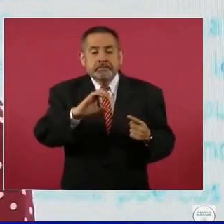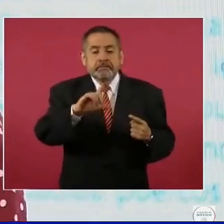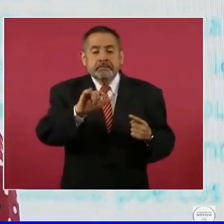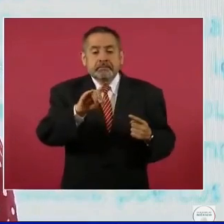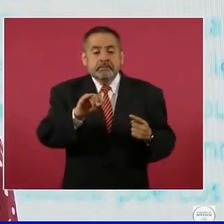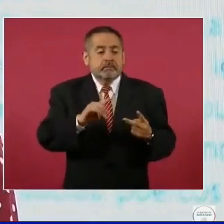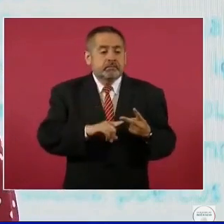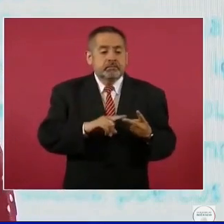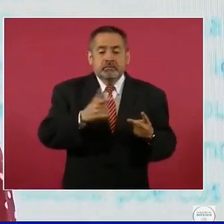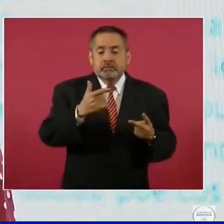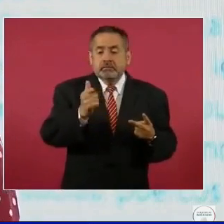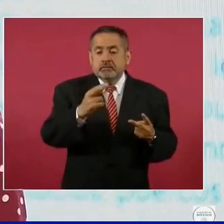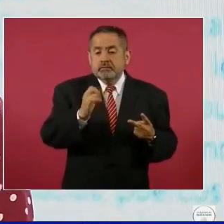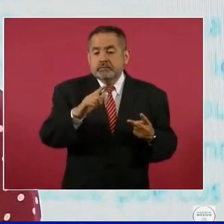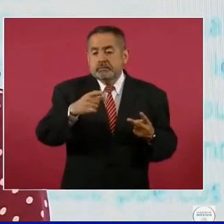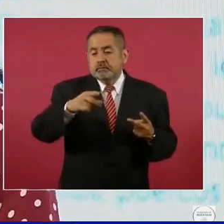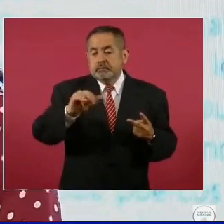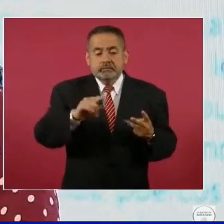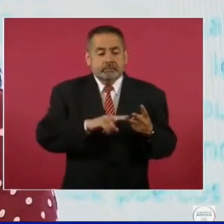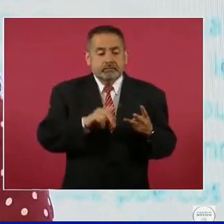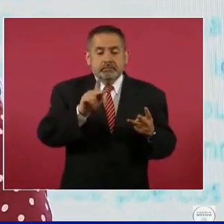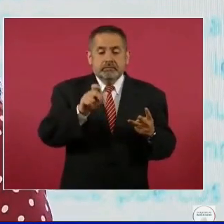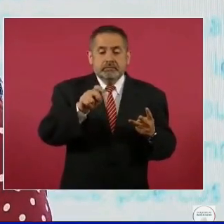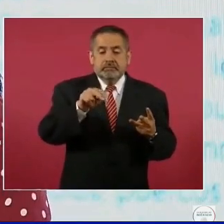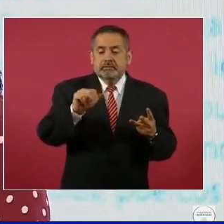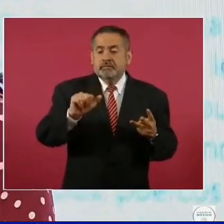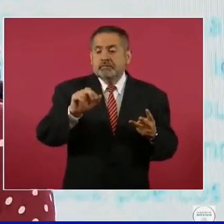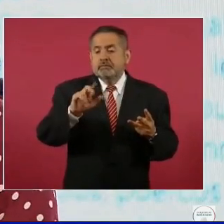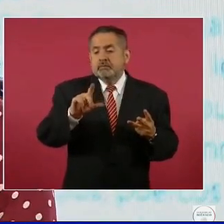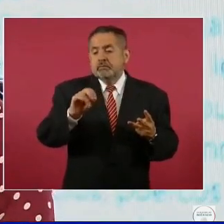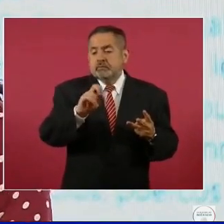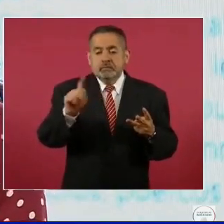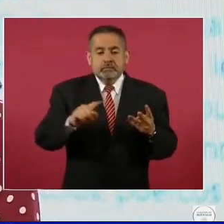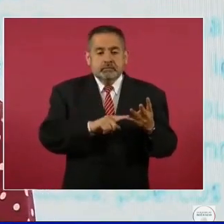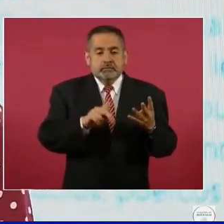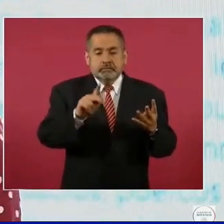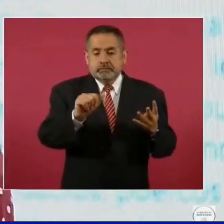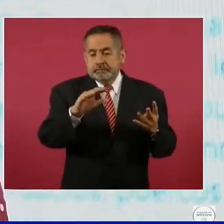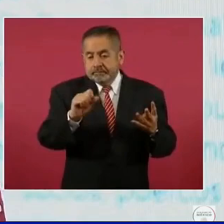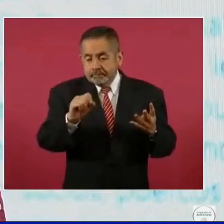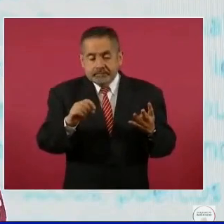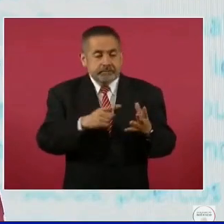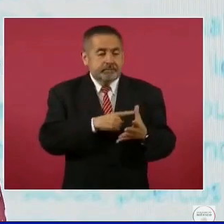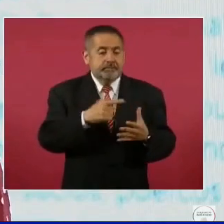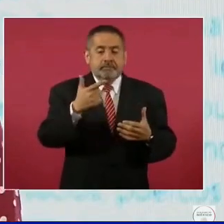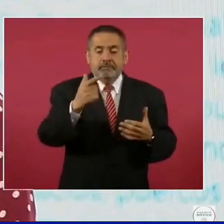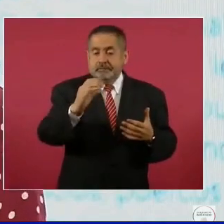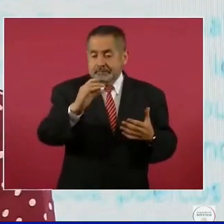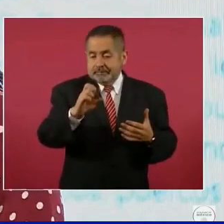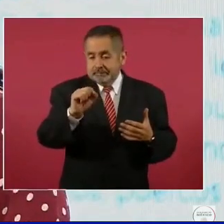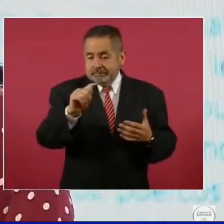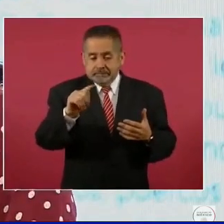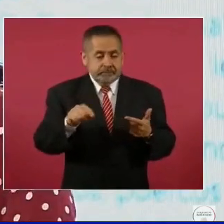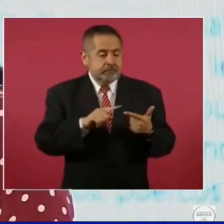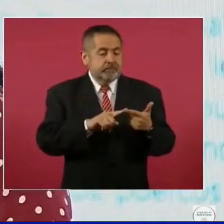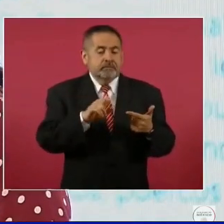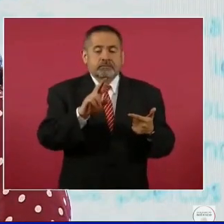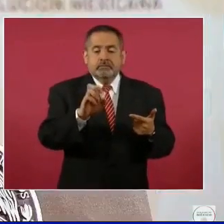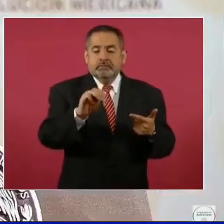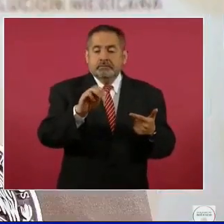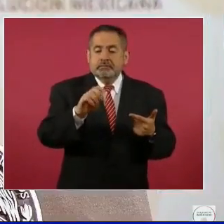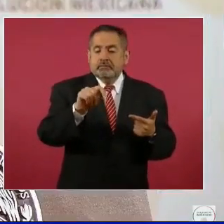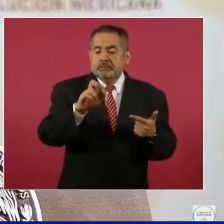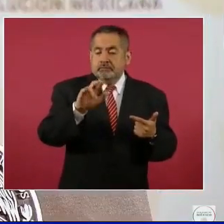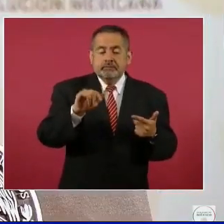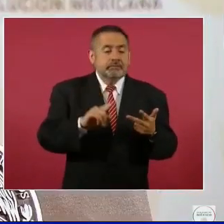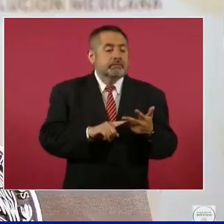Gabriel quadri Kenia López rabadán pacasso José Antonio Crespo julen rementería